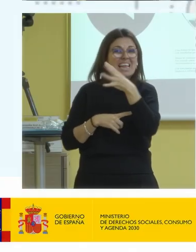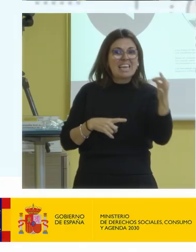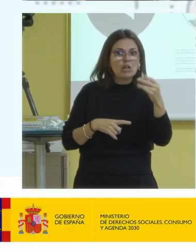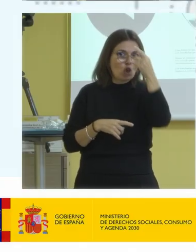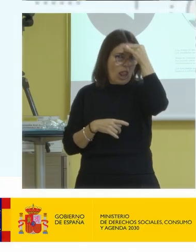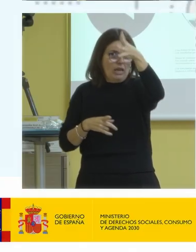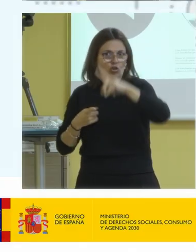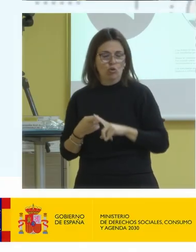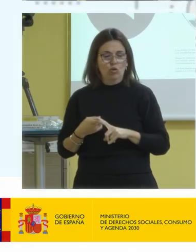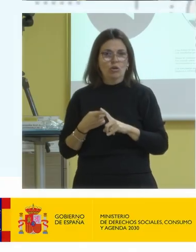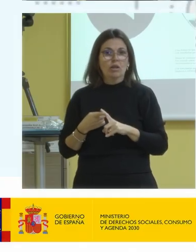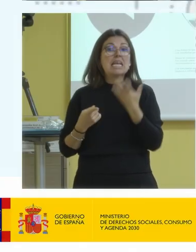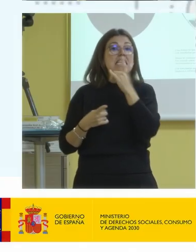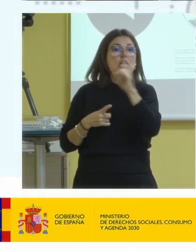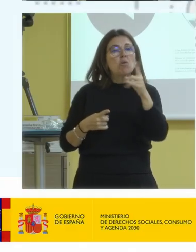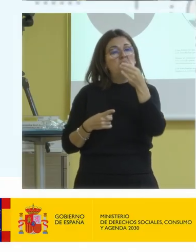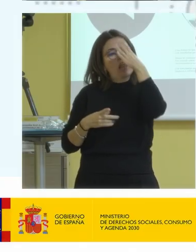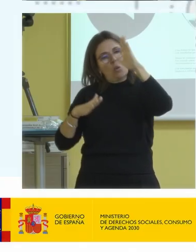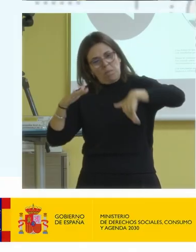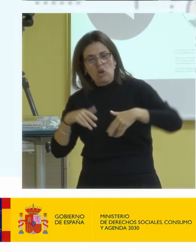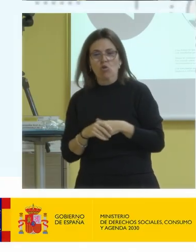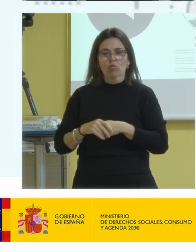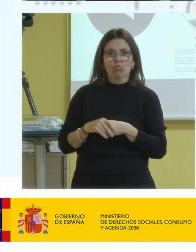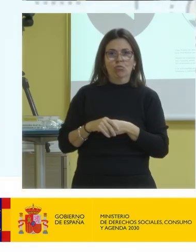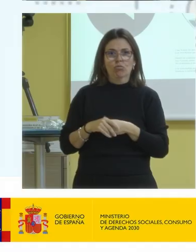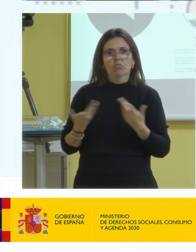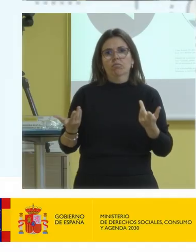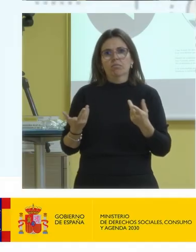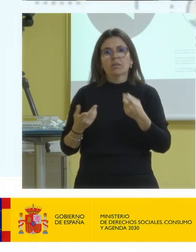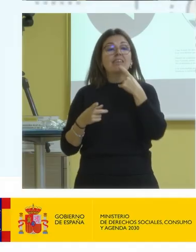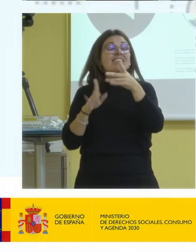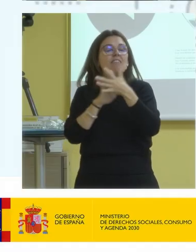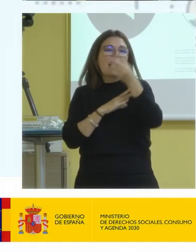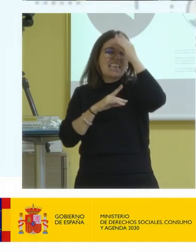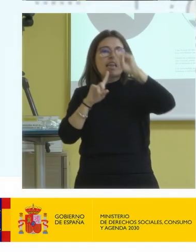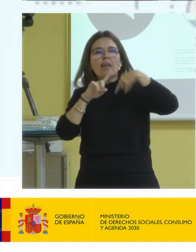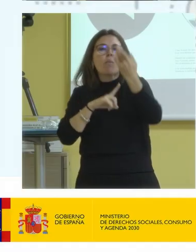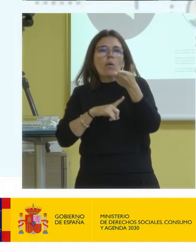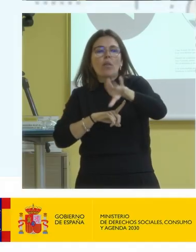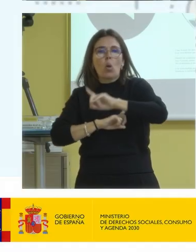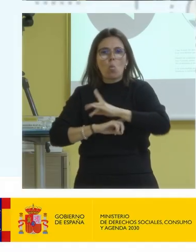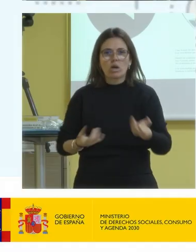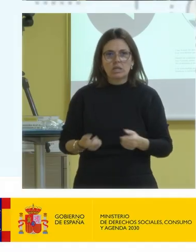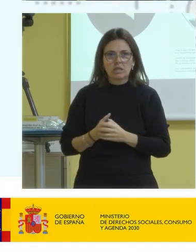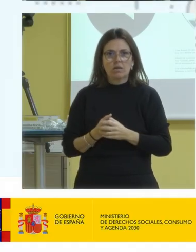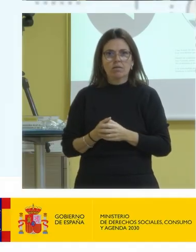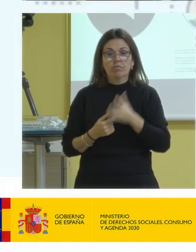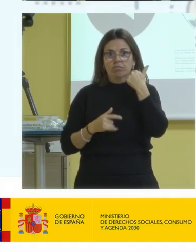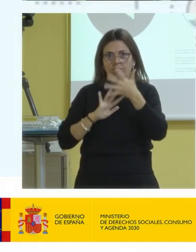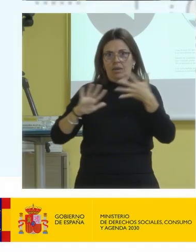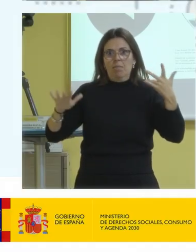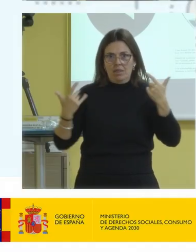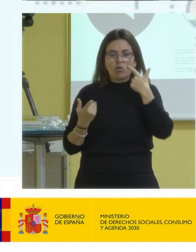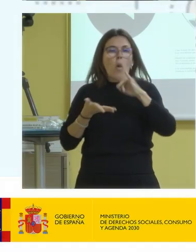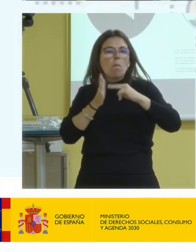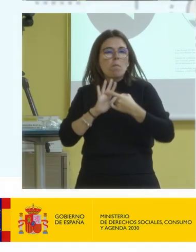era listo. Y si no, no era tan listo, ¿vale? O sea, inteligencia post-mortem, ¿vale? Es decir, ¿sabes? Lo ponía en la lápida incluso. Es decir,